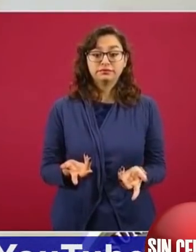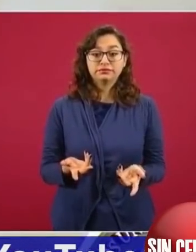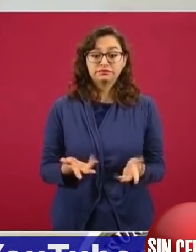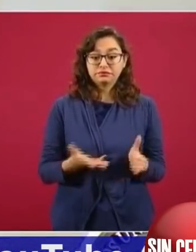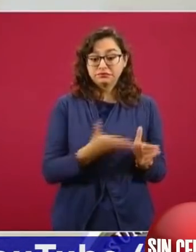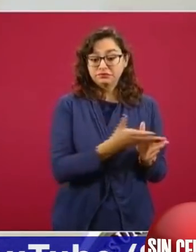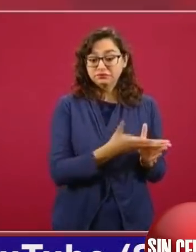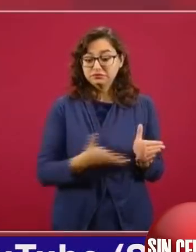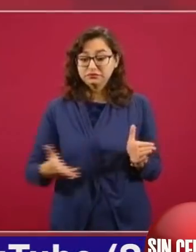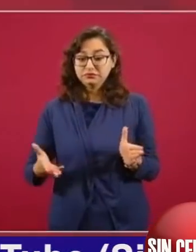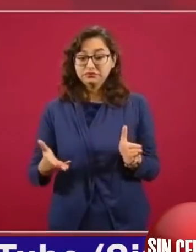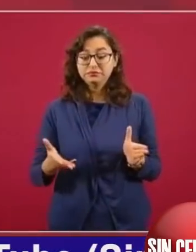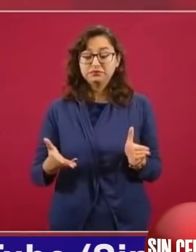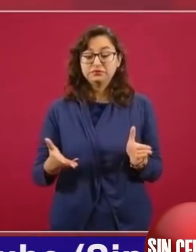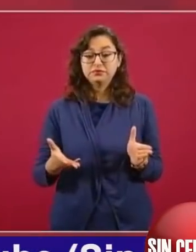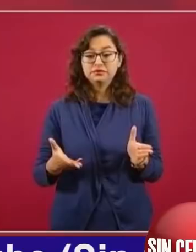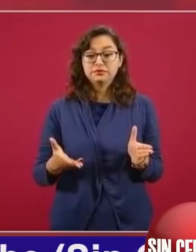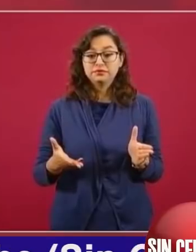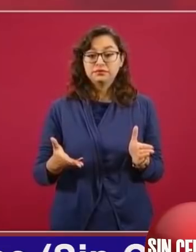ya